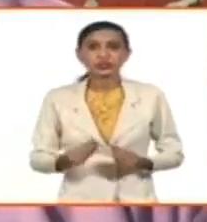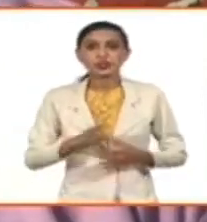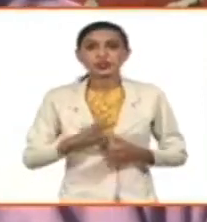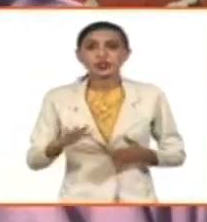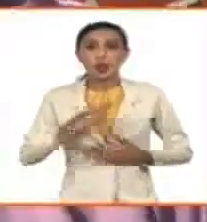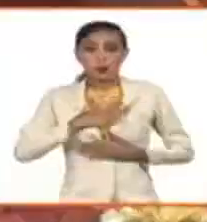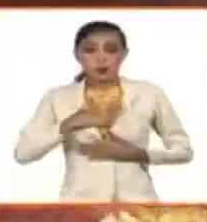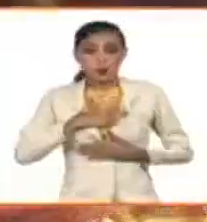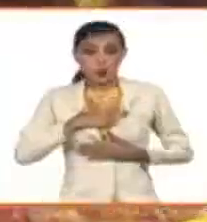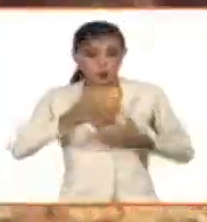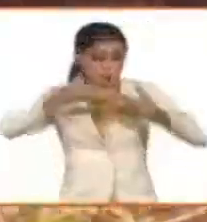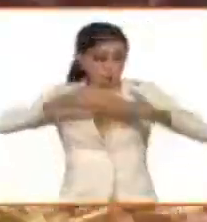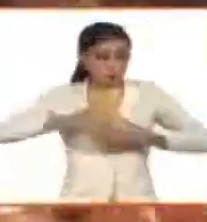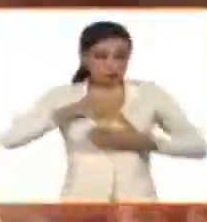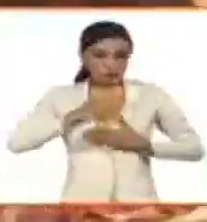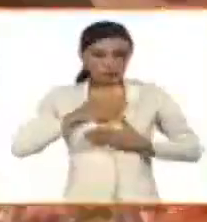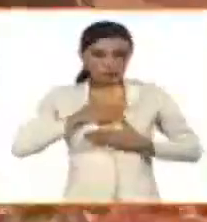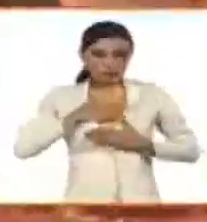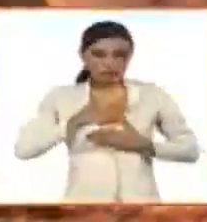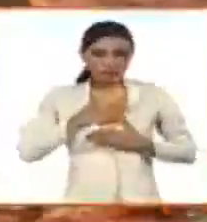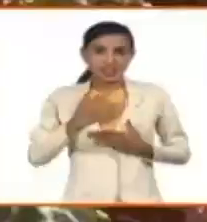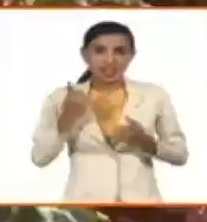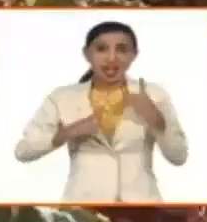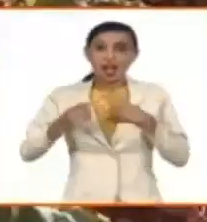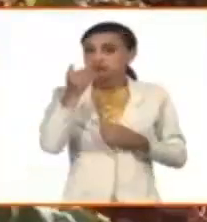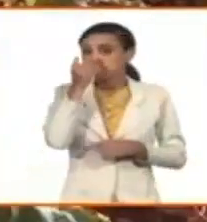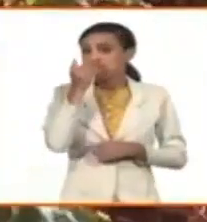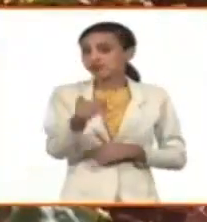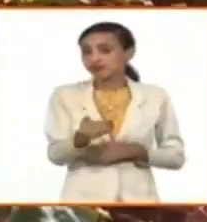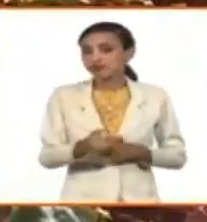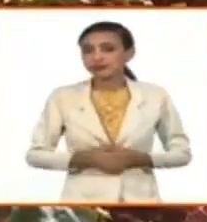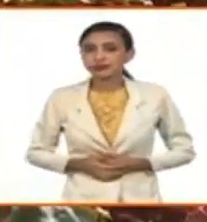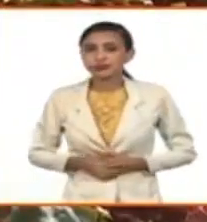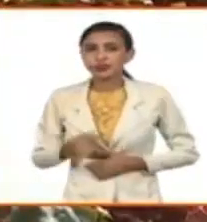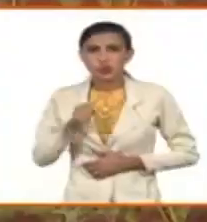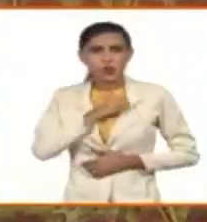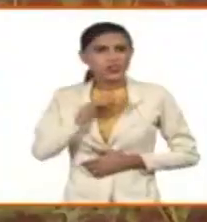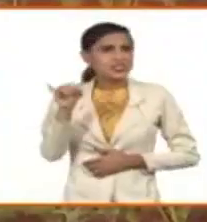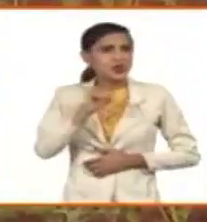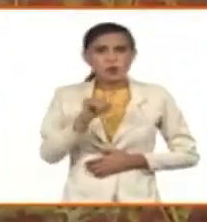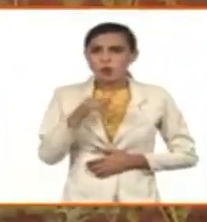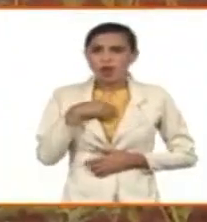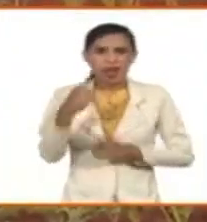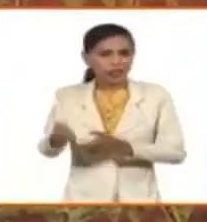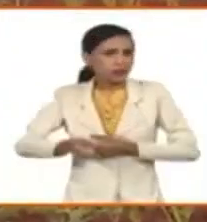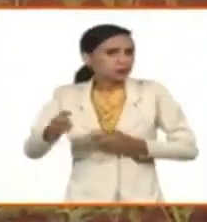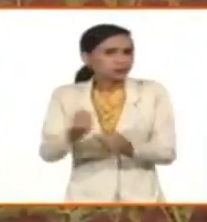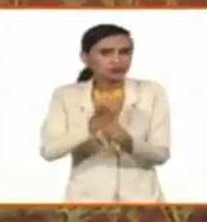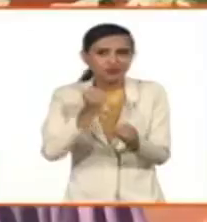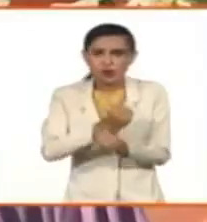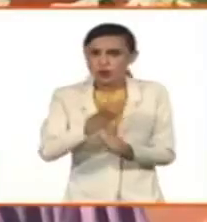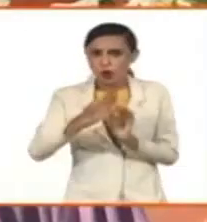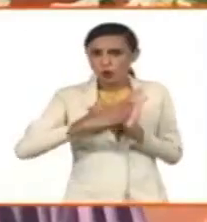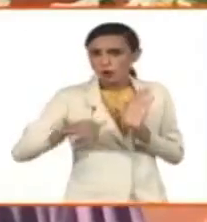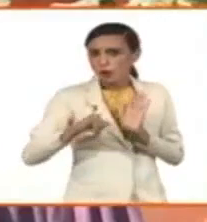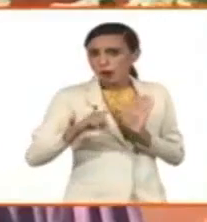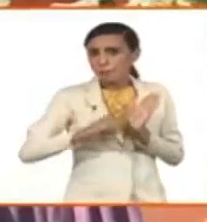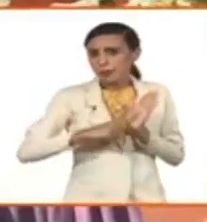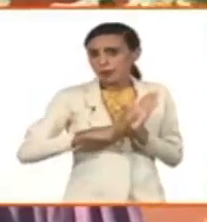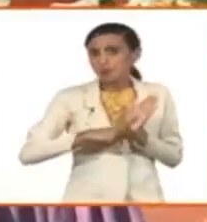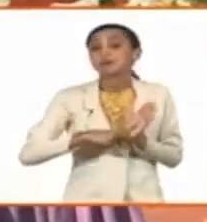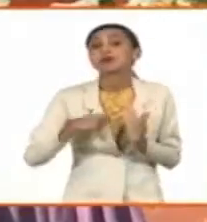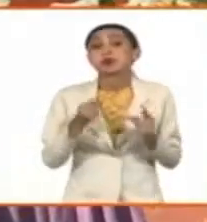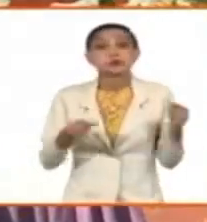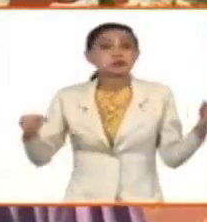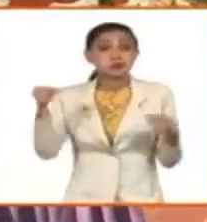que las producciones fueran de ellos. Fue algo muy grande. Quise seguir el ejemplo con la agricultura y eso para mí ha sido lo